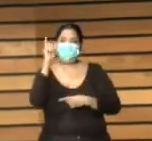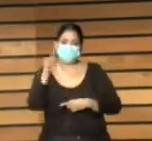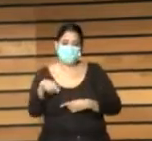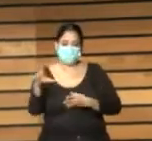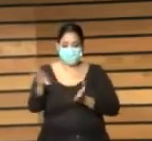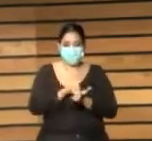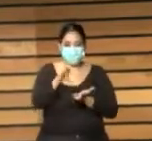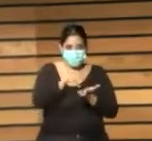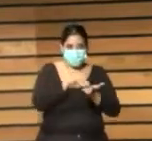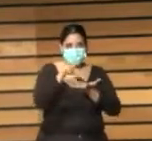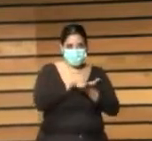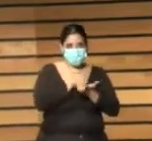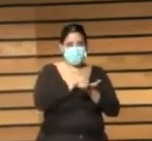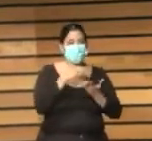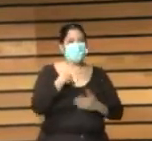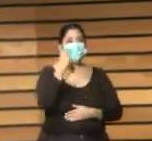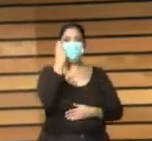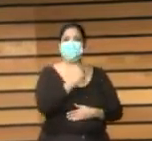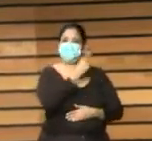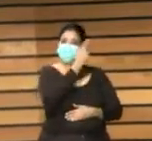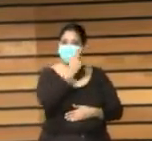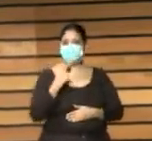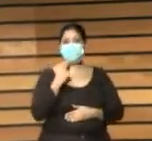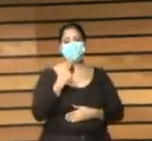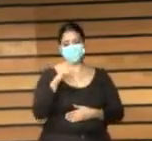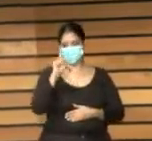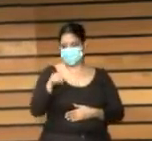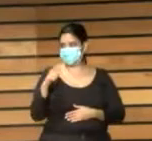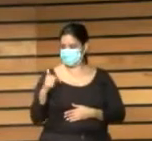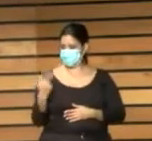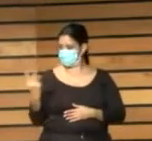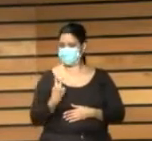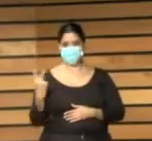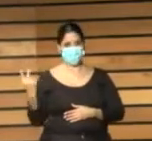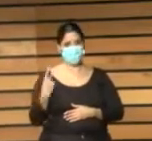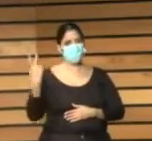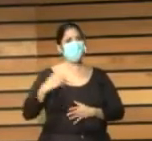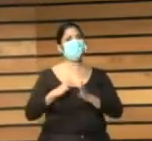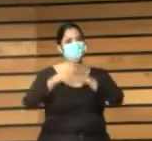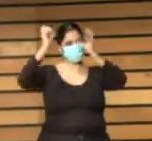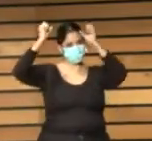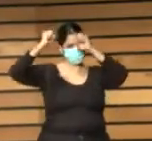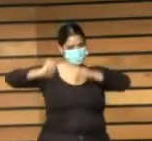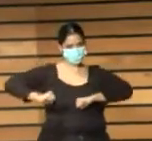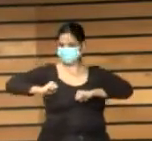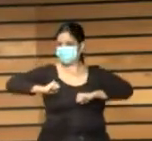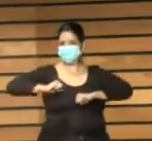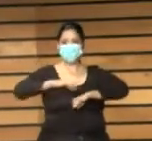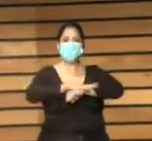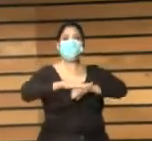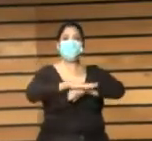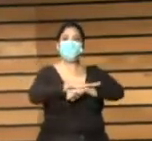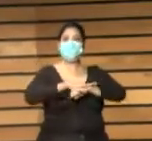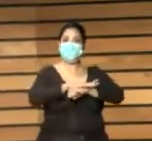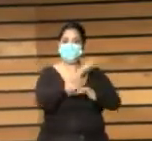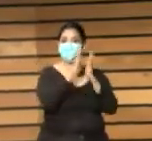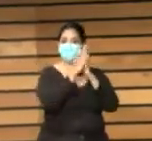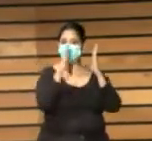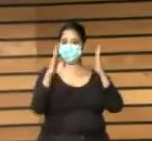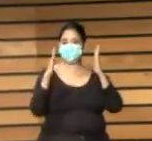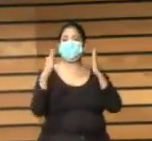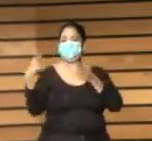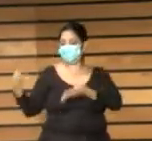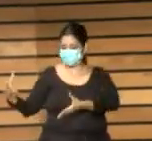compromiso que yo creo que, además, como está aquí también Juan, adquirimos es desde el Ministerio llevarlas